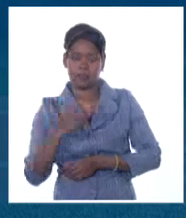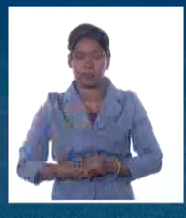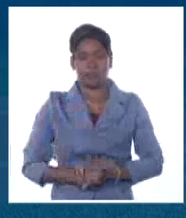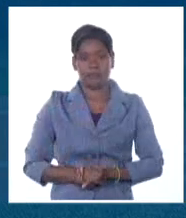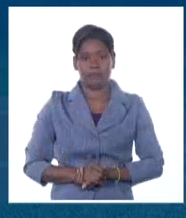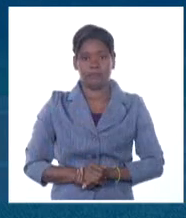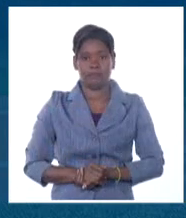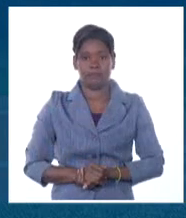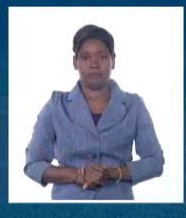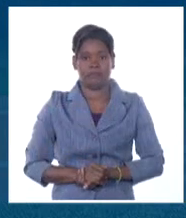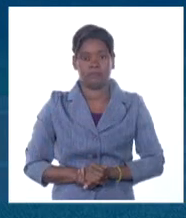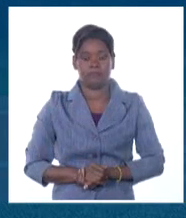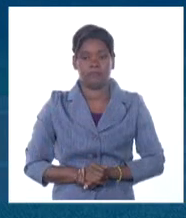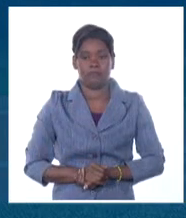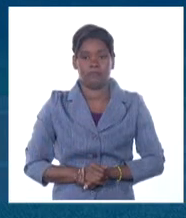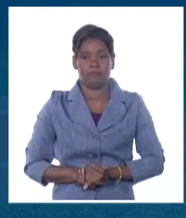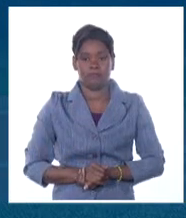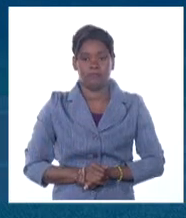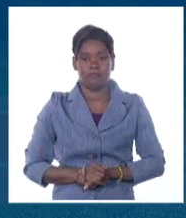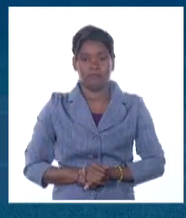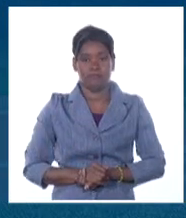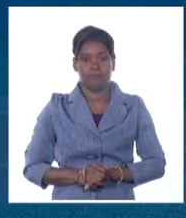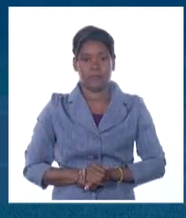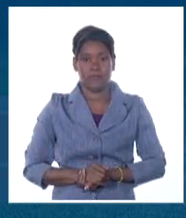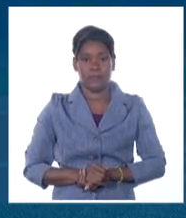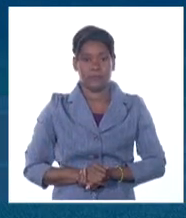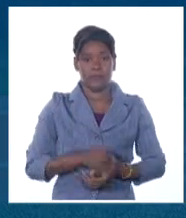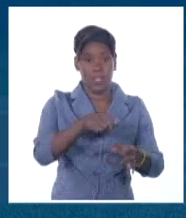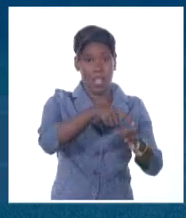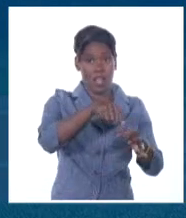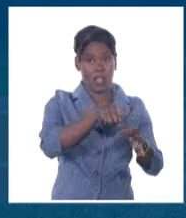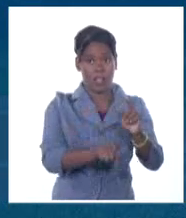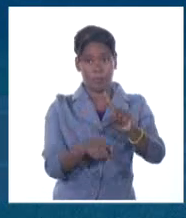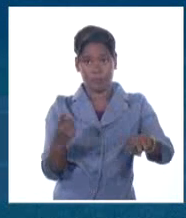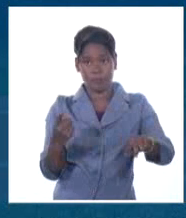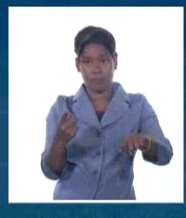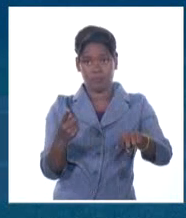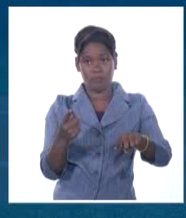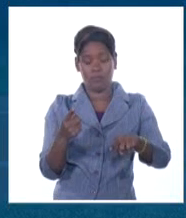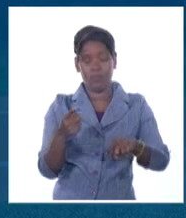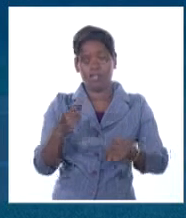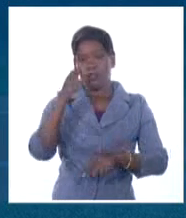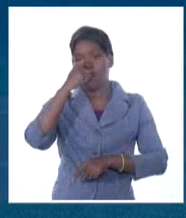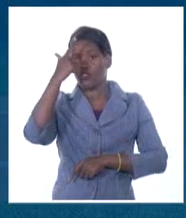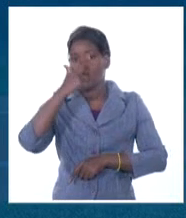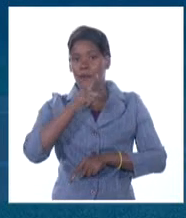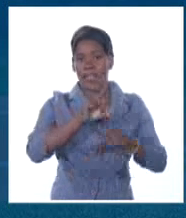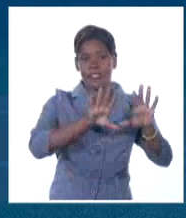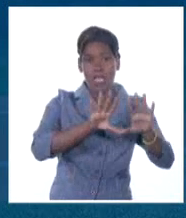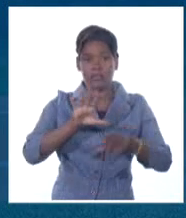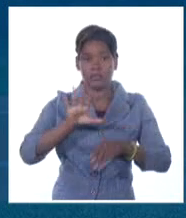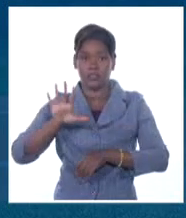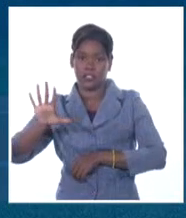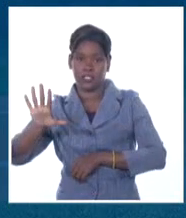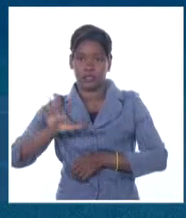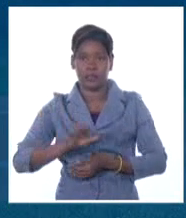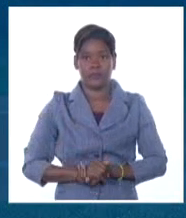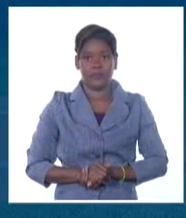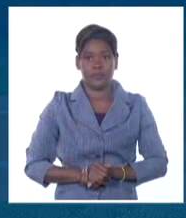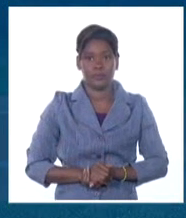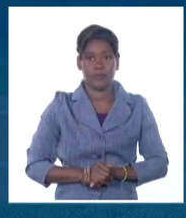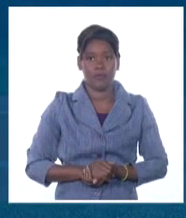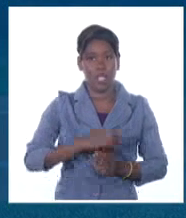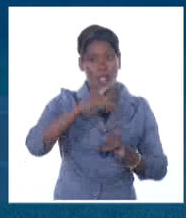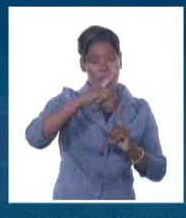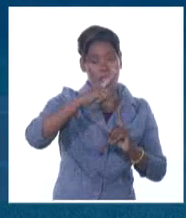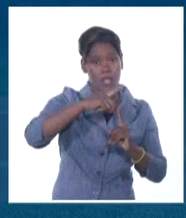de 5-3 con 4 impulsadas. La Isla venció a Ciego de Ávila 10-5 con vuelas cercas de Eliseo Rojas y Luis Felipe